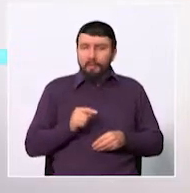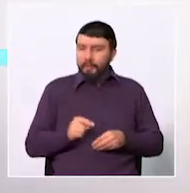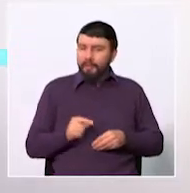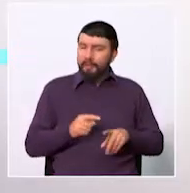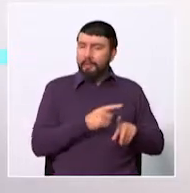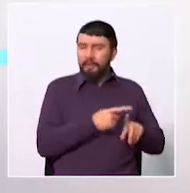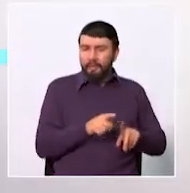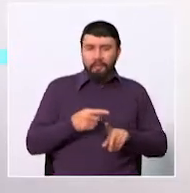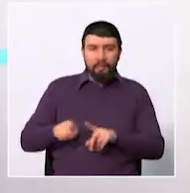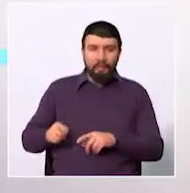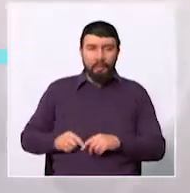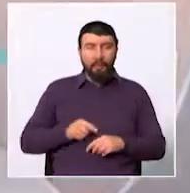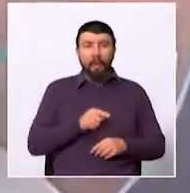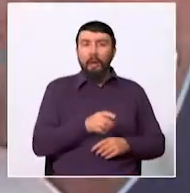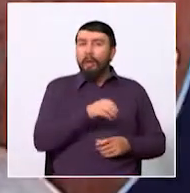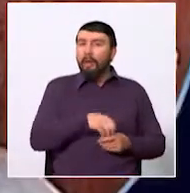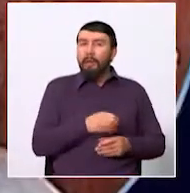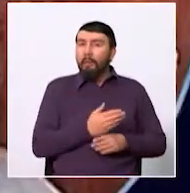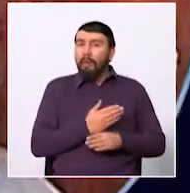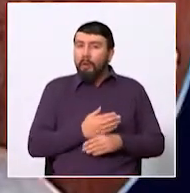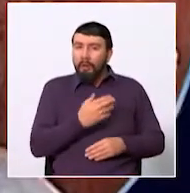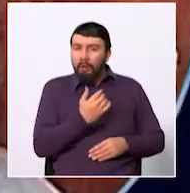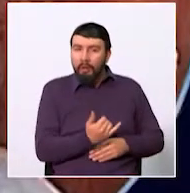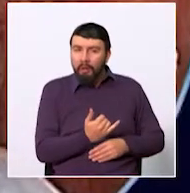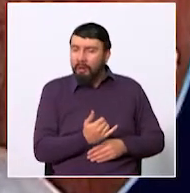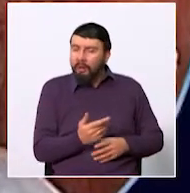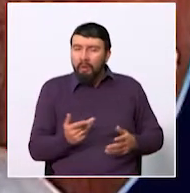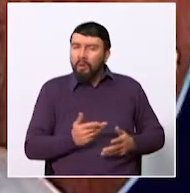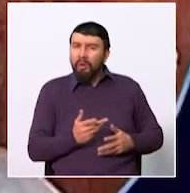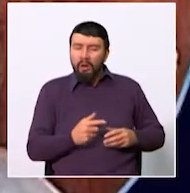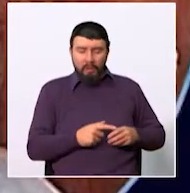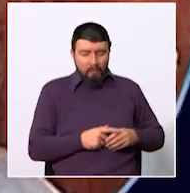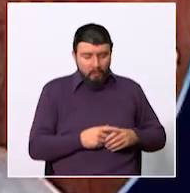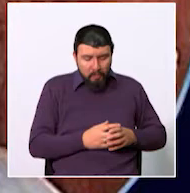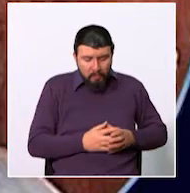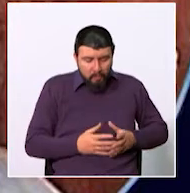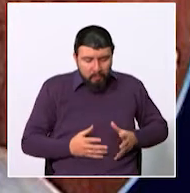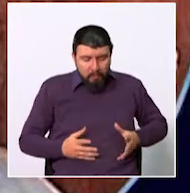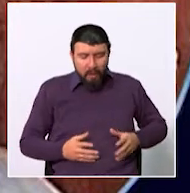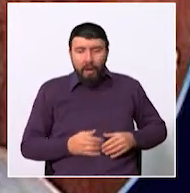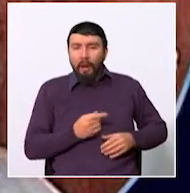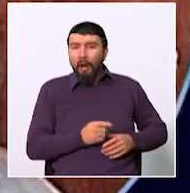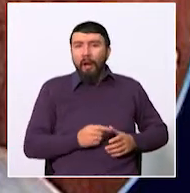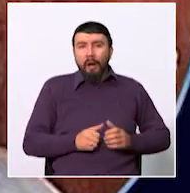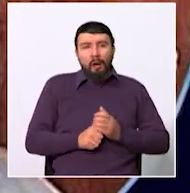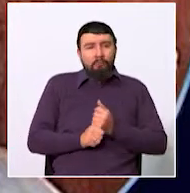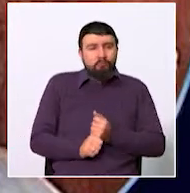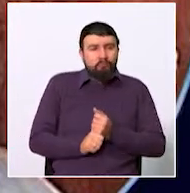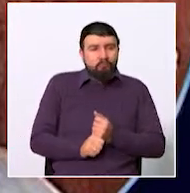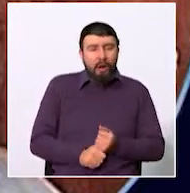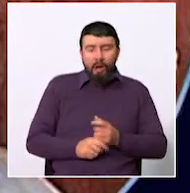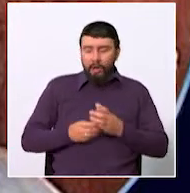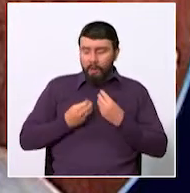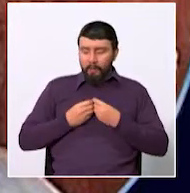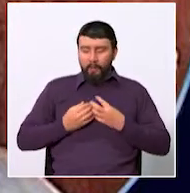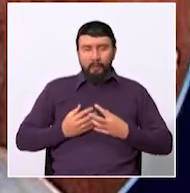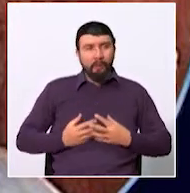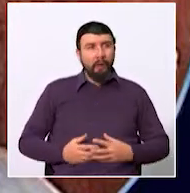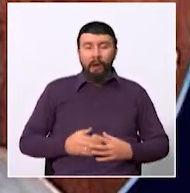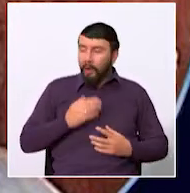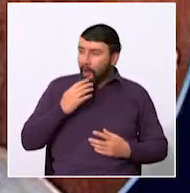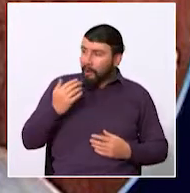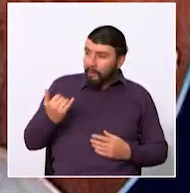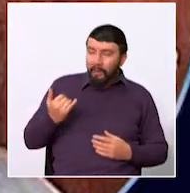con un gran problema se forman generalmente por estreñimiento hay un componente familiar muy grande miren esto es